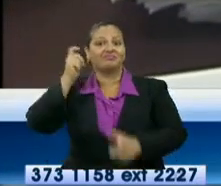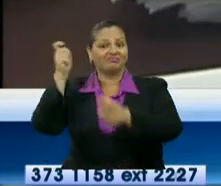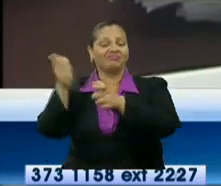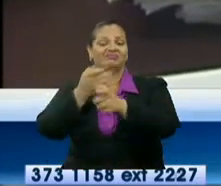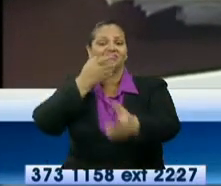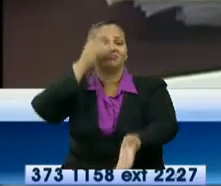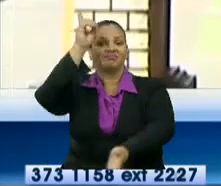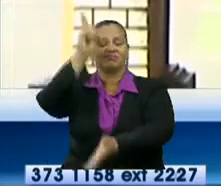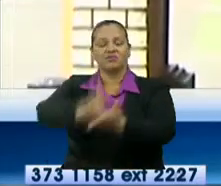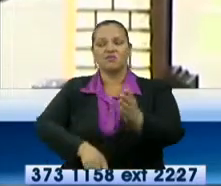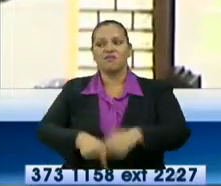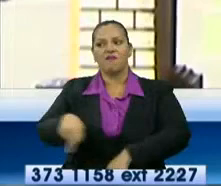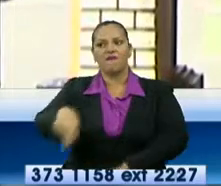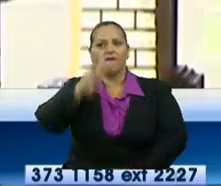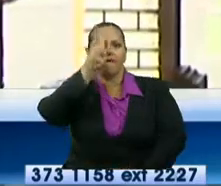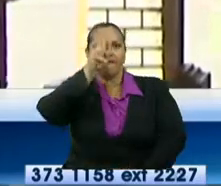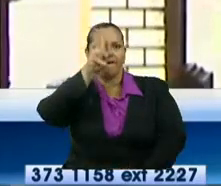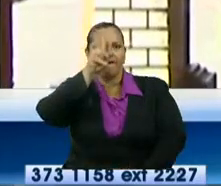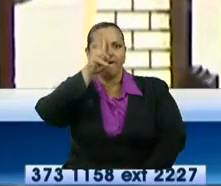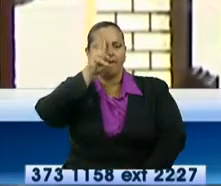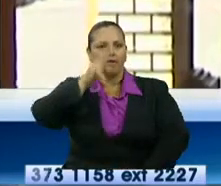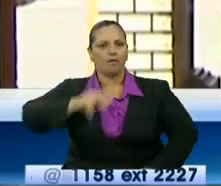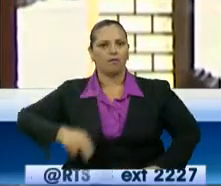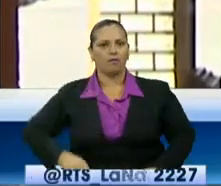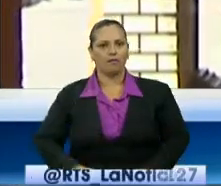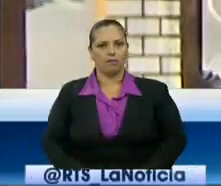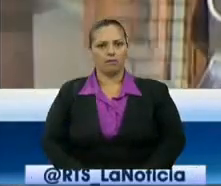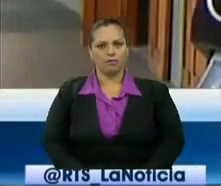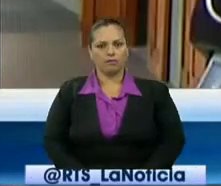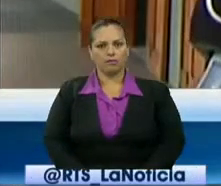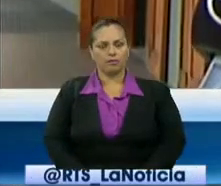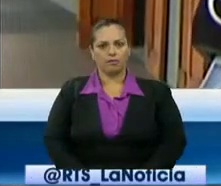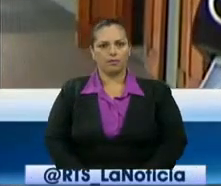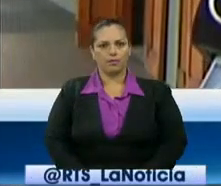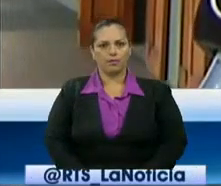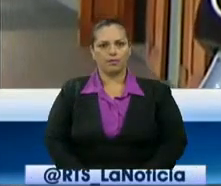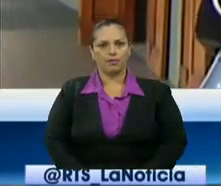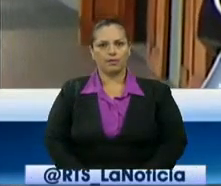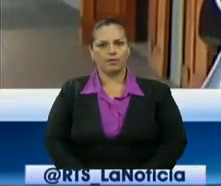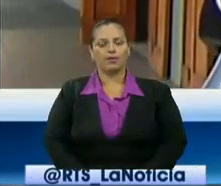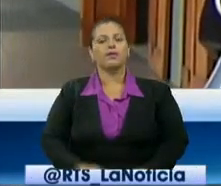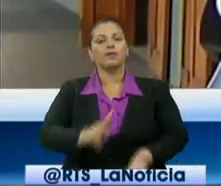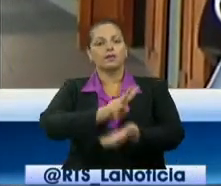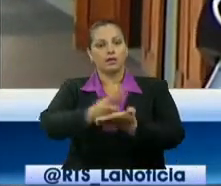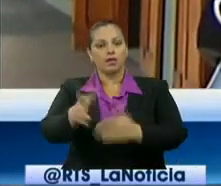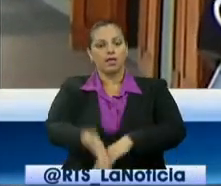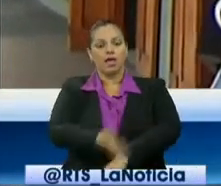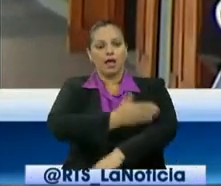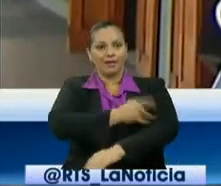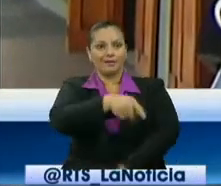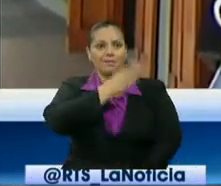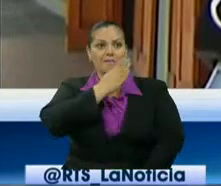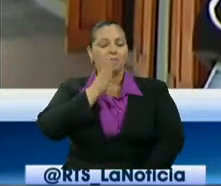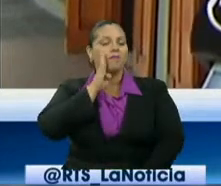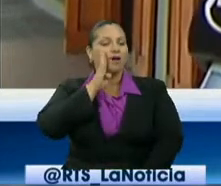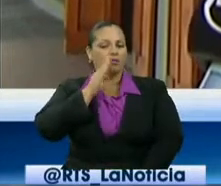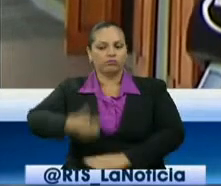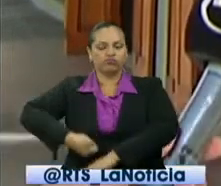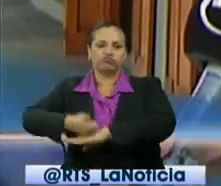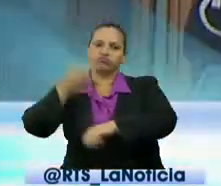mensajes anunciando la alternativa después de tres mala clausurada vino